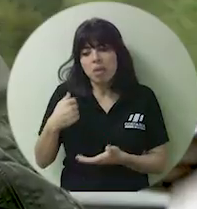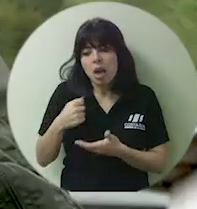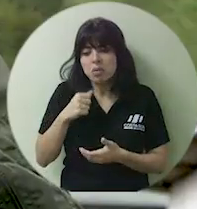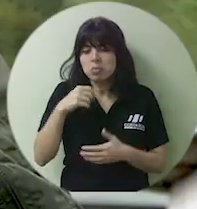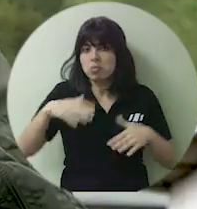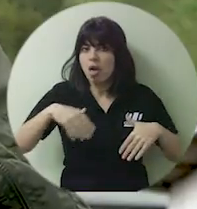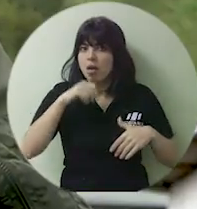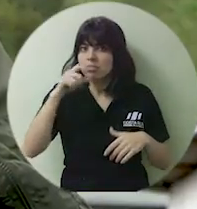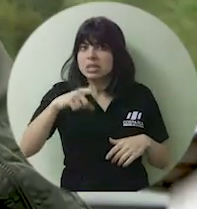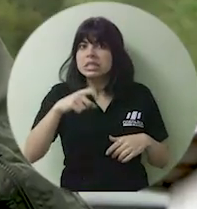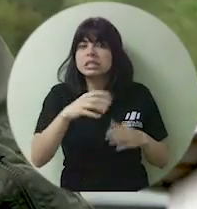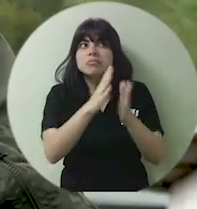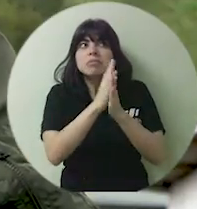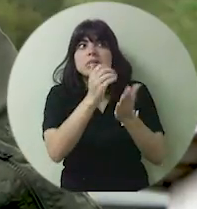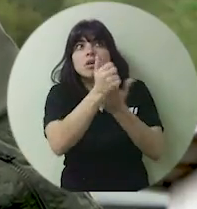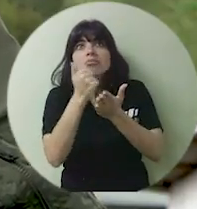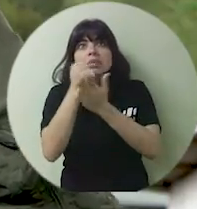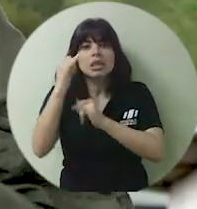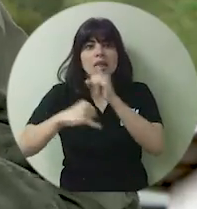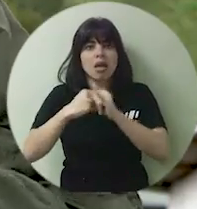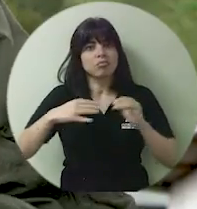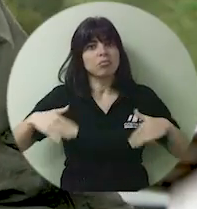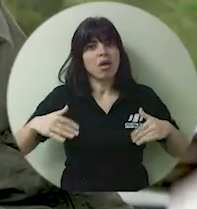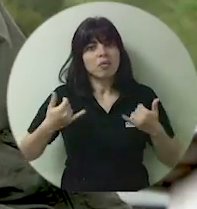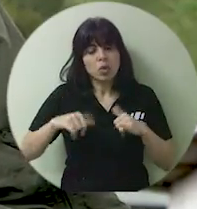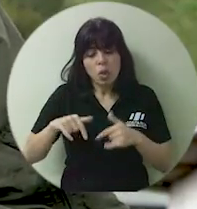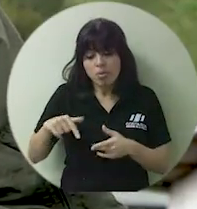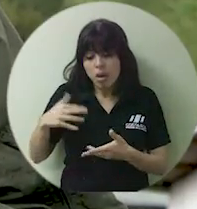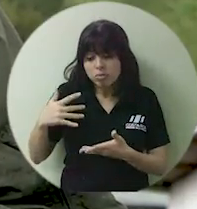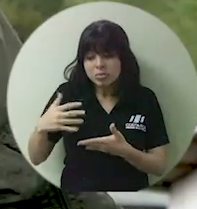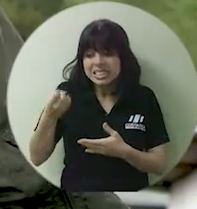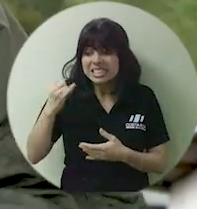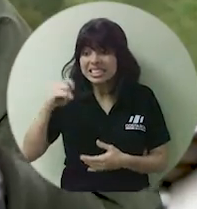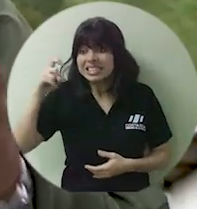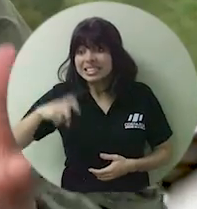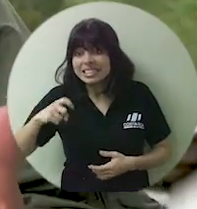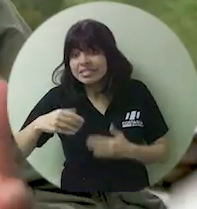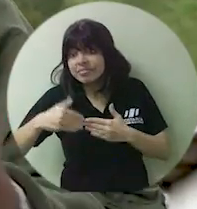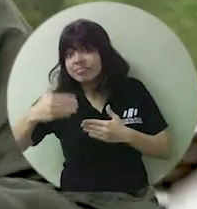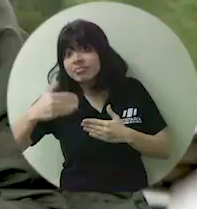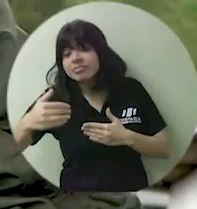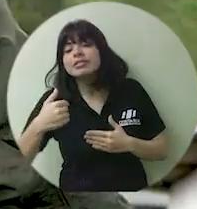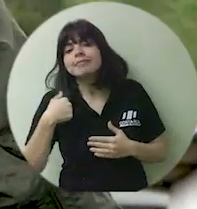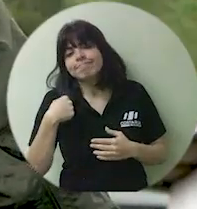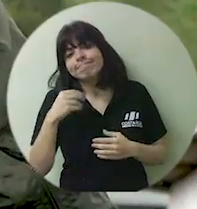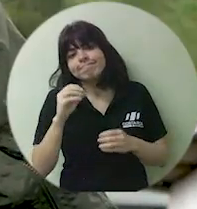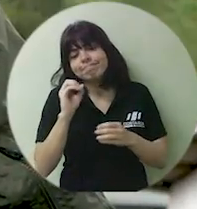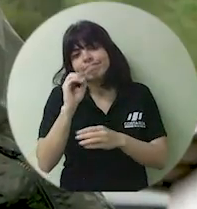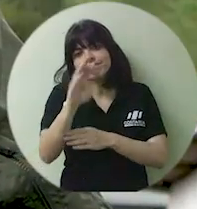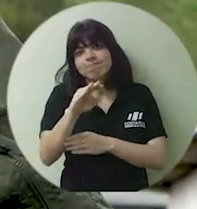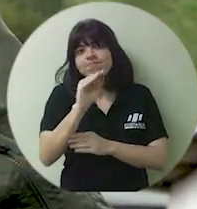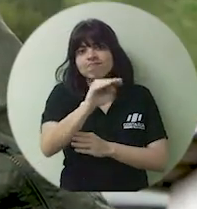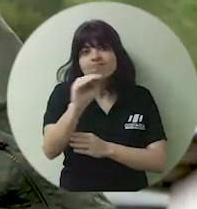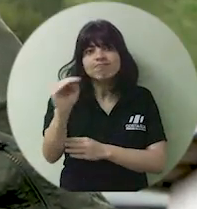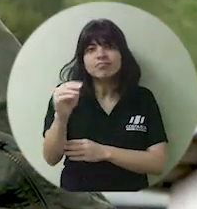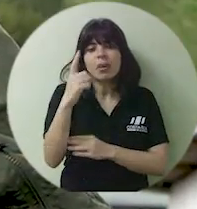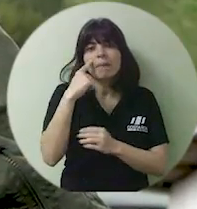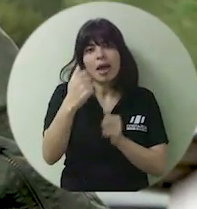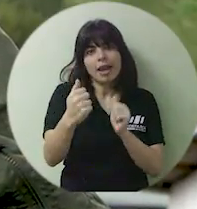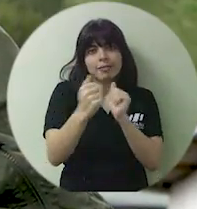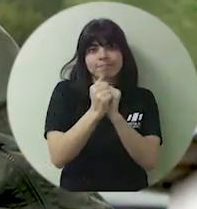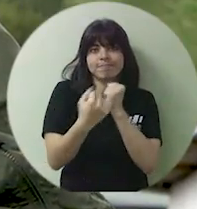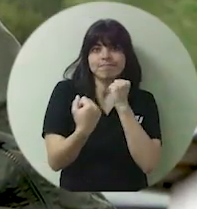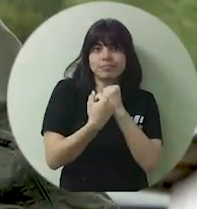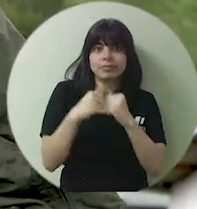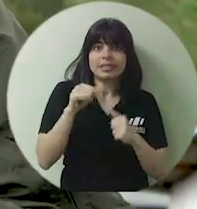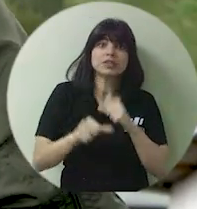de solicitar cooperación internacional. En el momento en que ello sea requerido, pues obviamente les enviaremos un mensaje para que nos